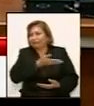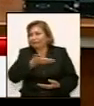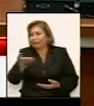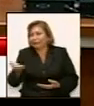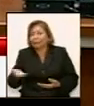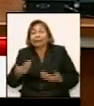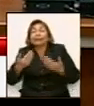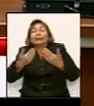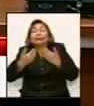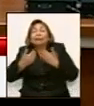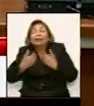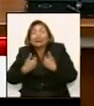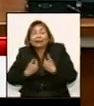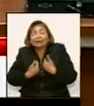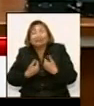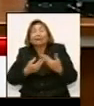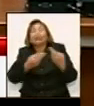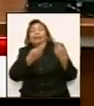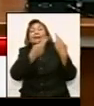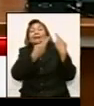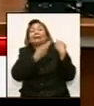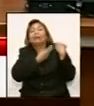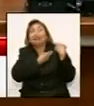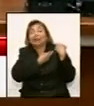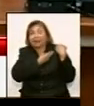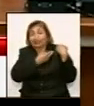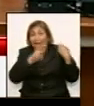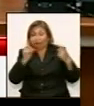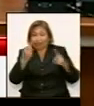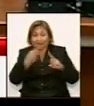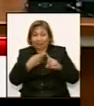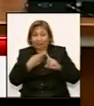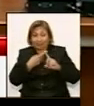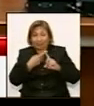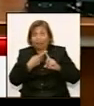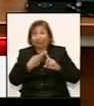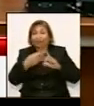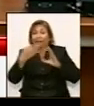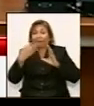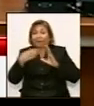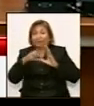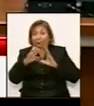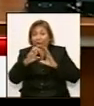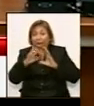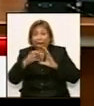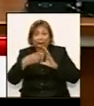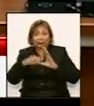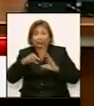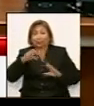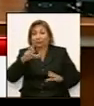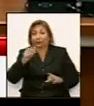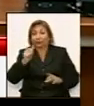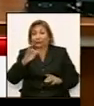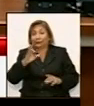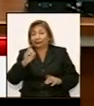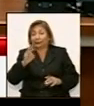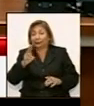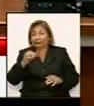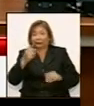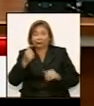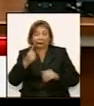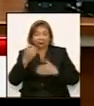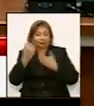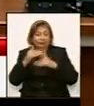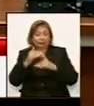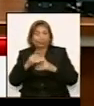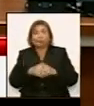sino que tiene que haber una responsabilidad primero de las plataformas, que han demostrado en las últimas semanas las limitaciones